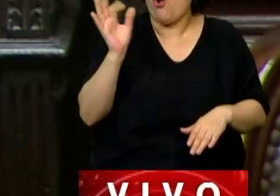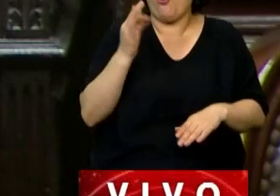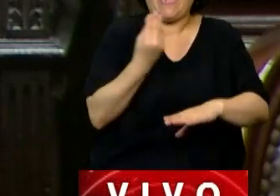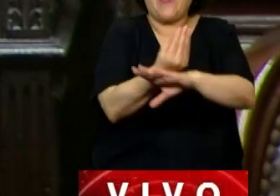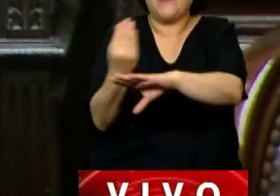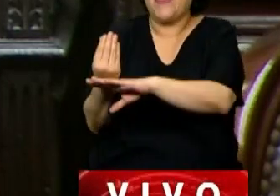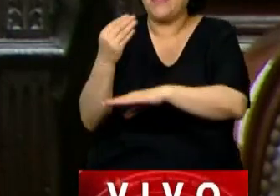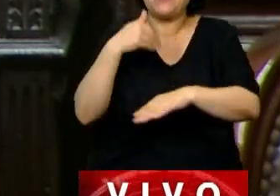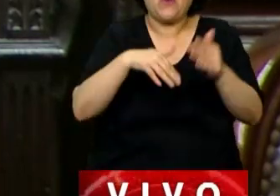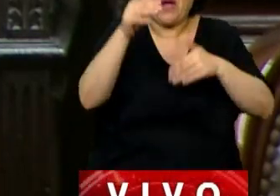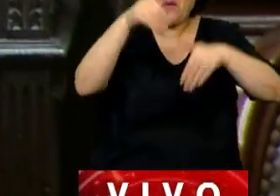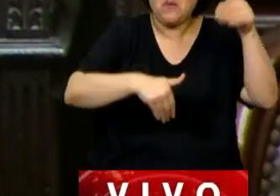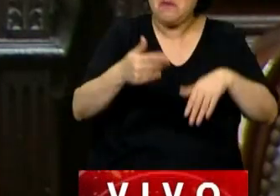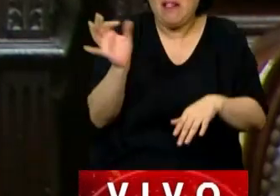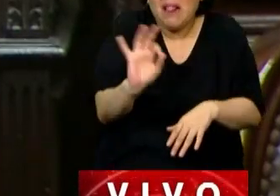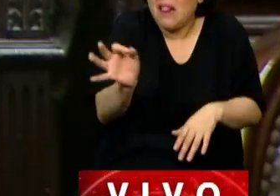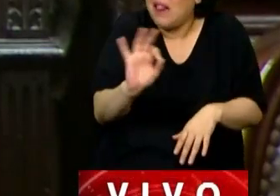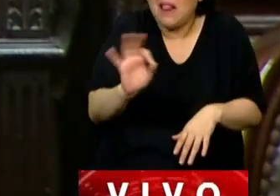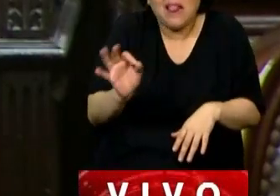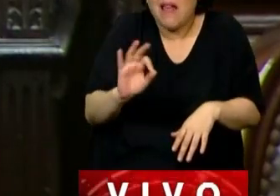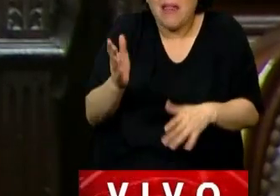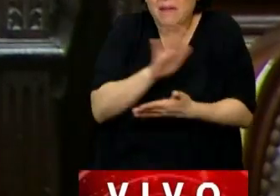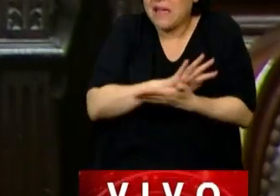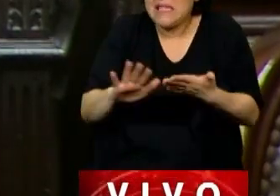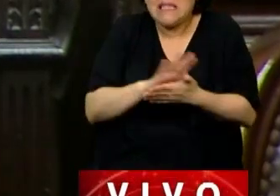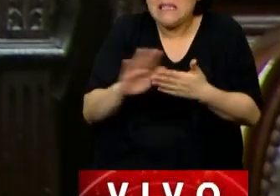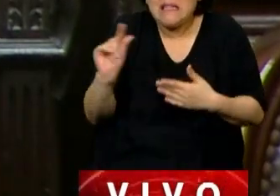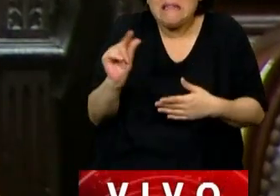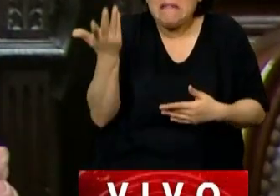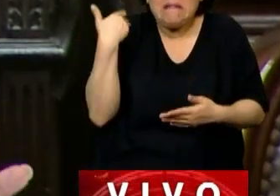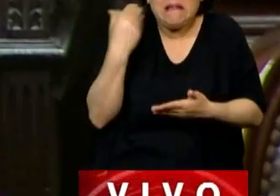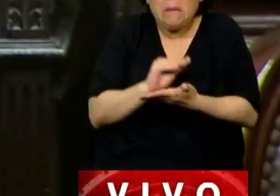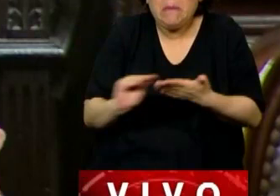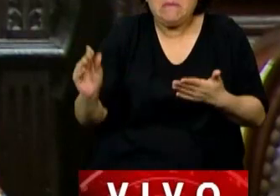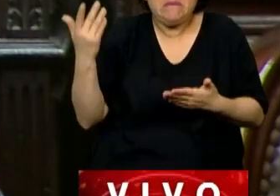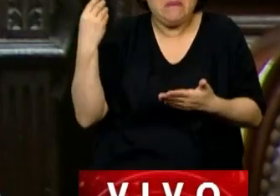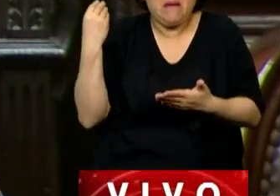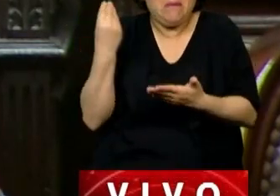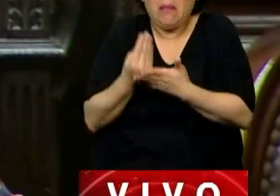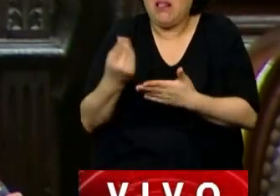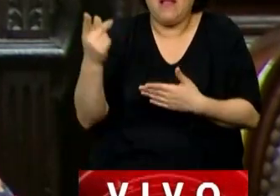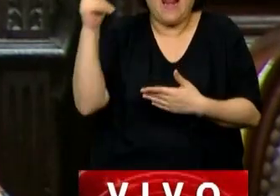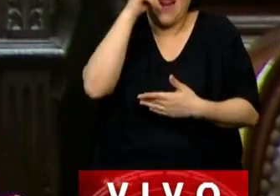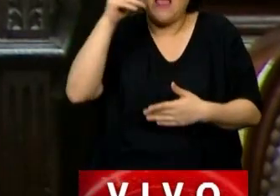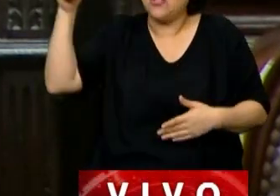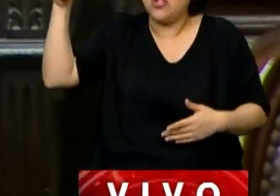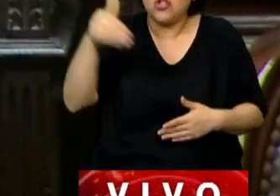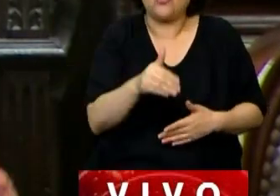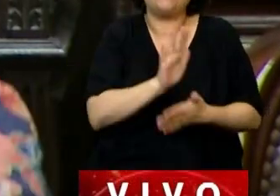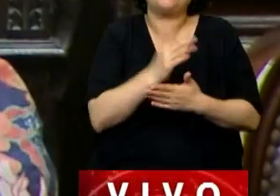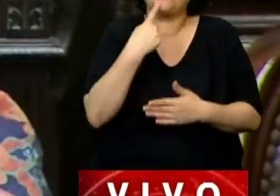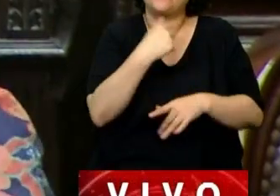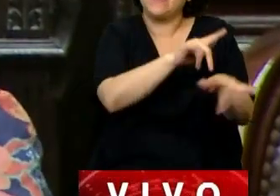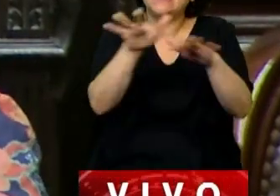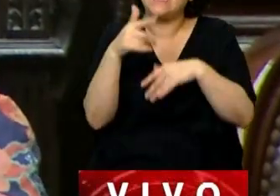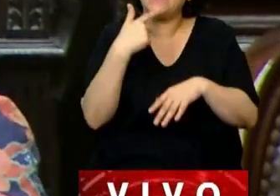el 3% de voluntad de voto. Y mis compañeros me decían que si Néstor hacía aunque sea el 5%